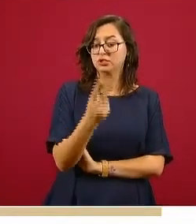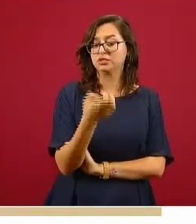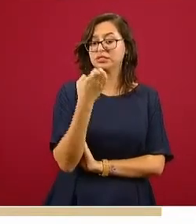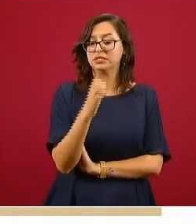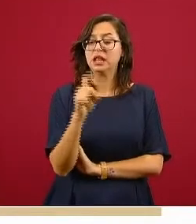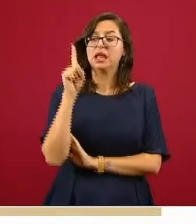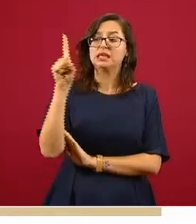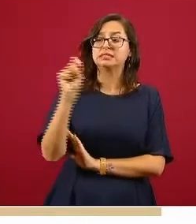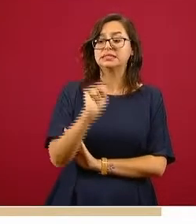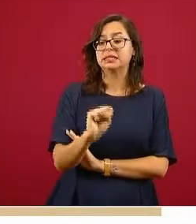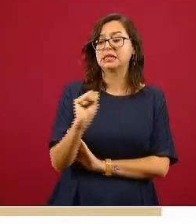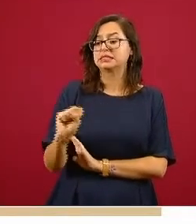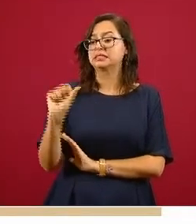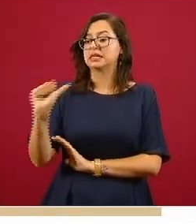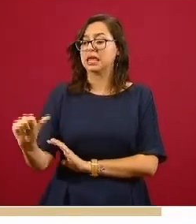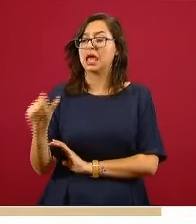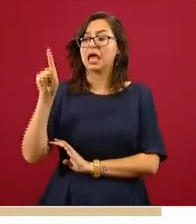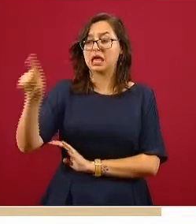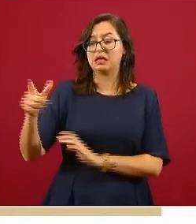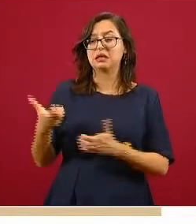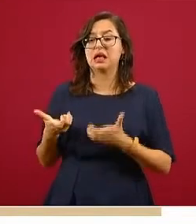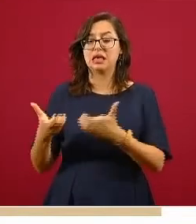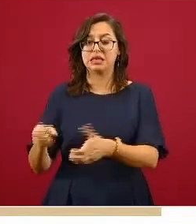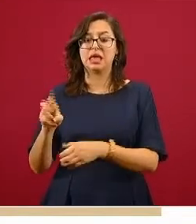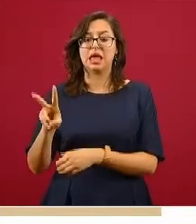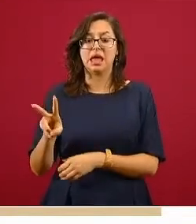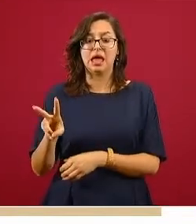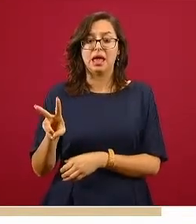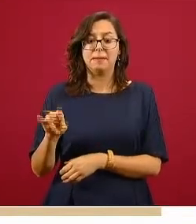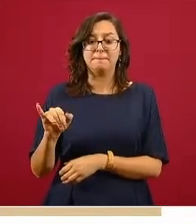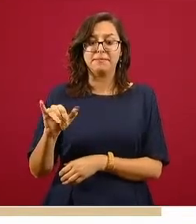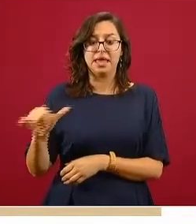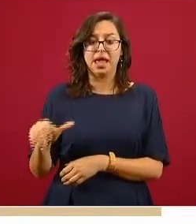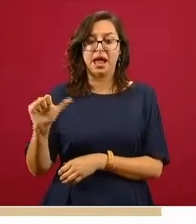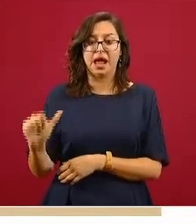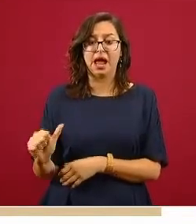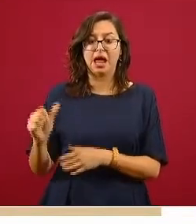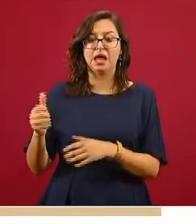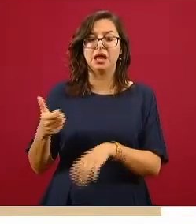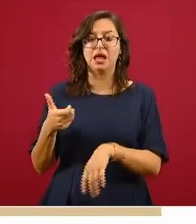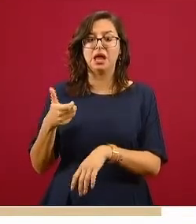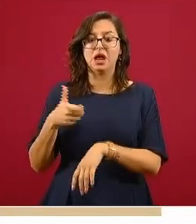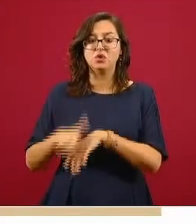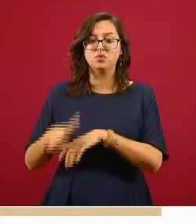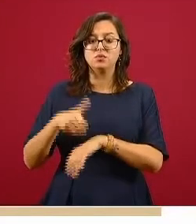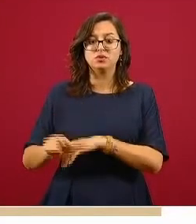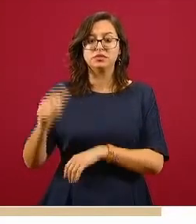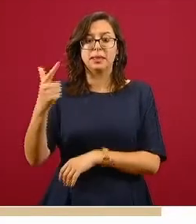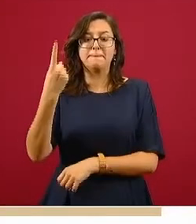la Secretaría de Salud, en Lieja número 7, tuvimos nuestra primera conferencia de prensa.